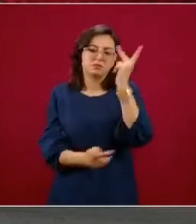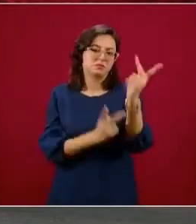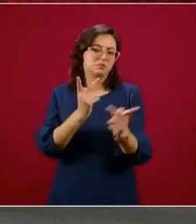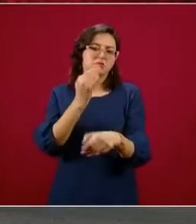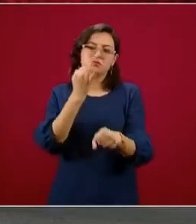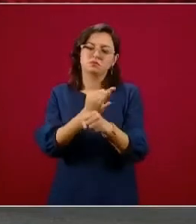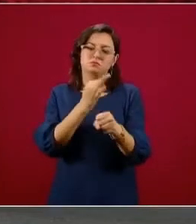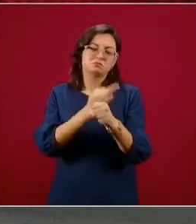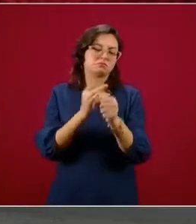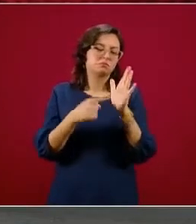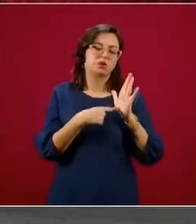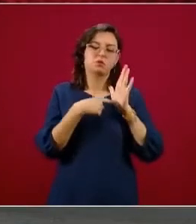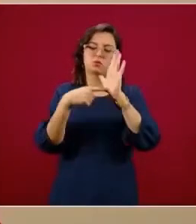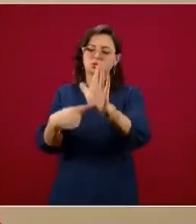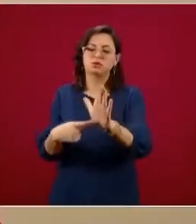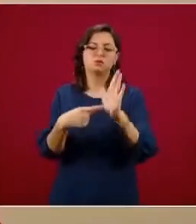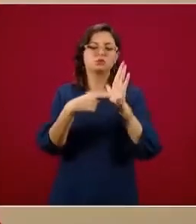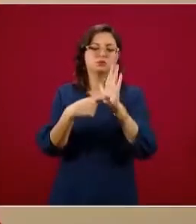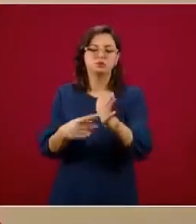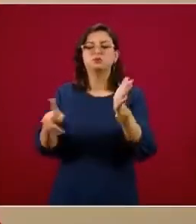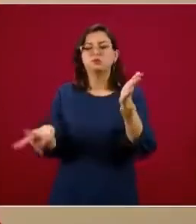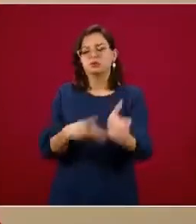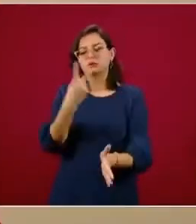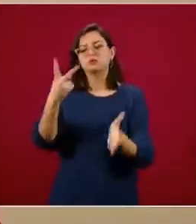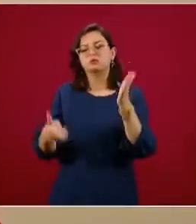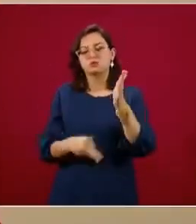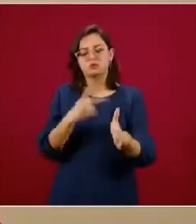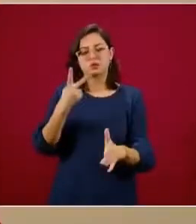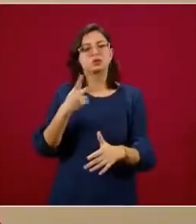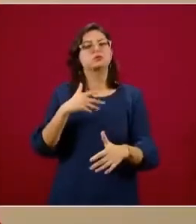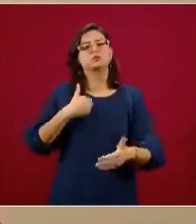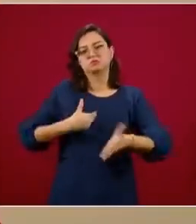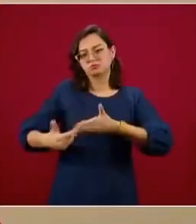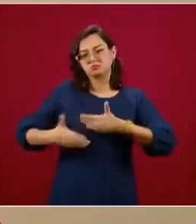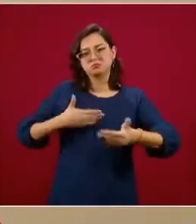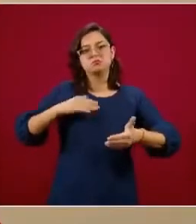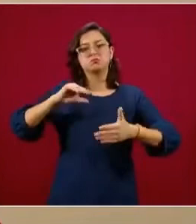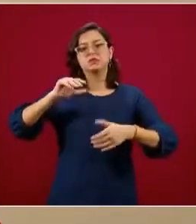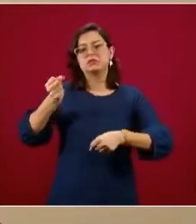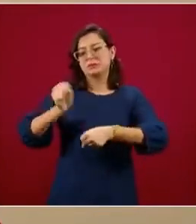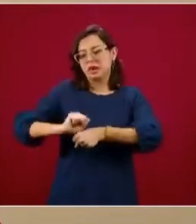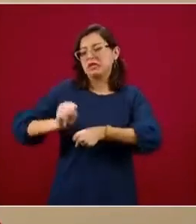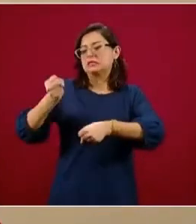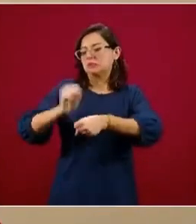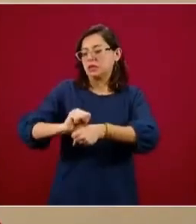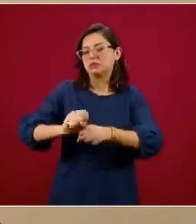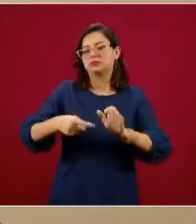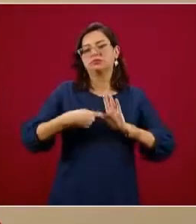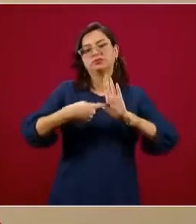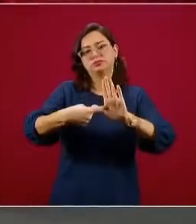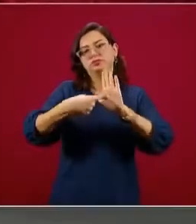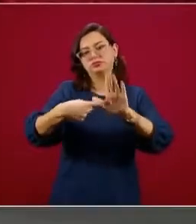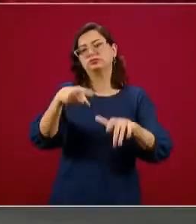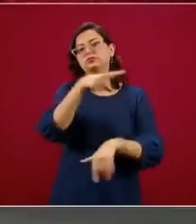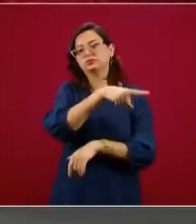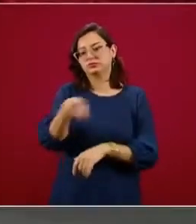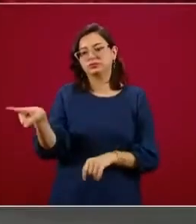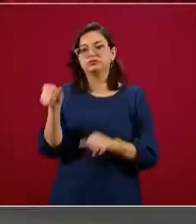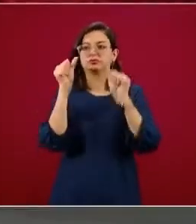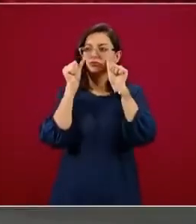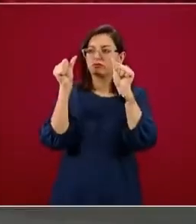Entonces vamos a estar presentando también esta información y las vamos a estar actualizando a lo mejor semanalmente para que también ustedes las